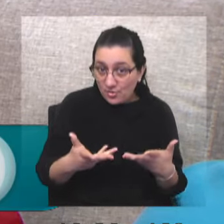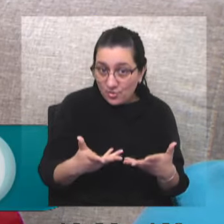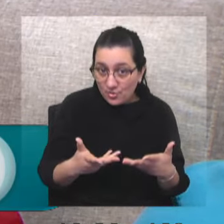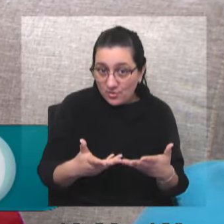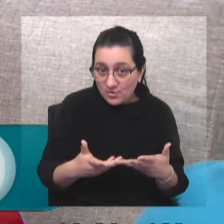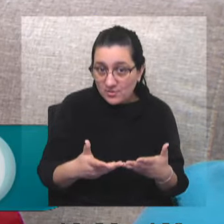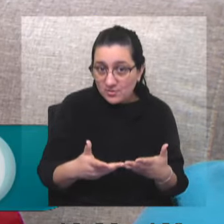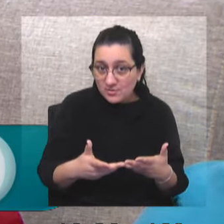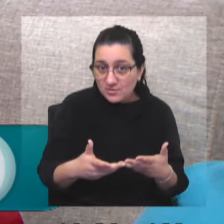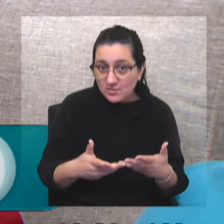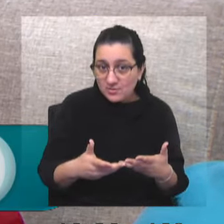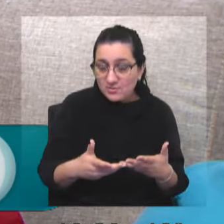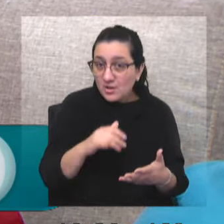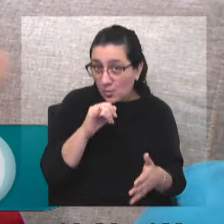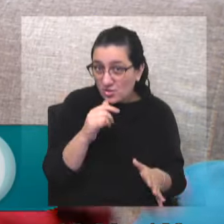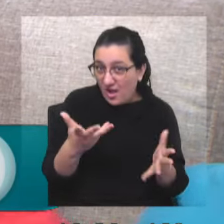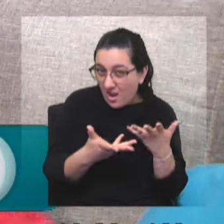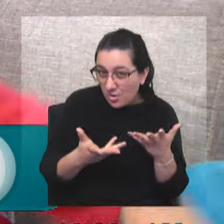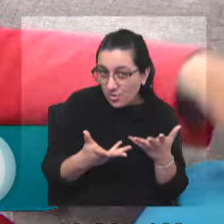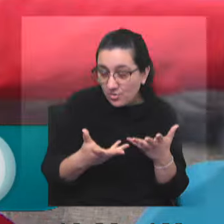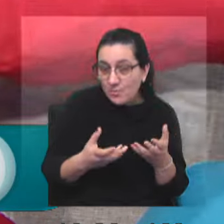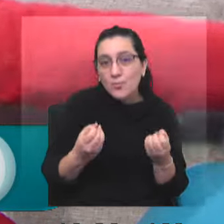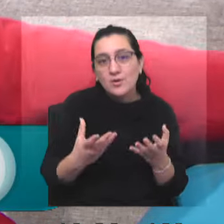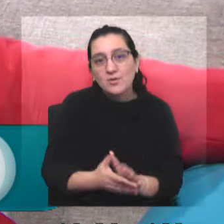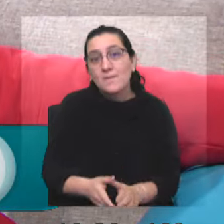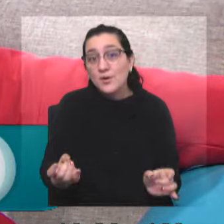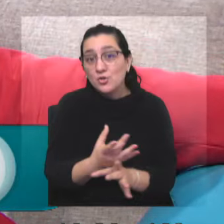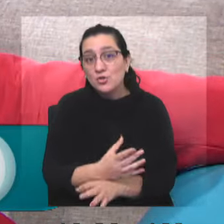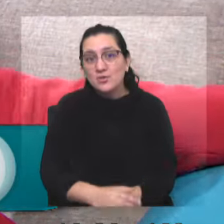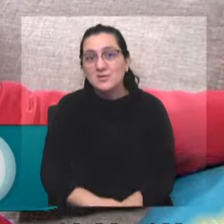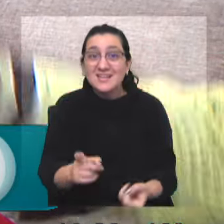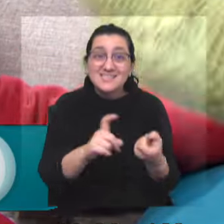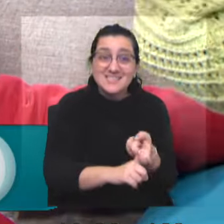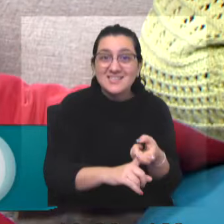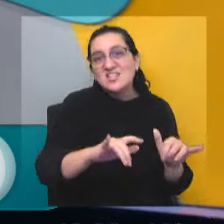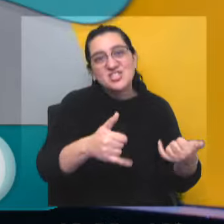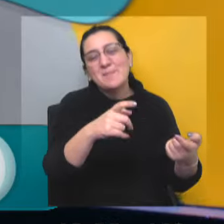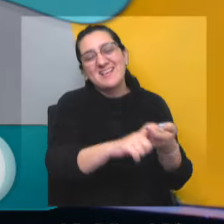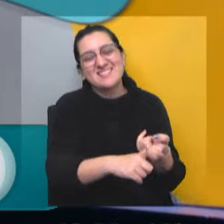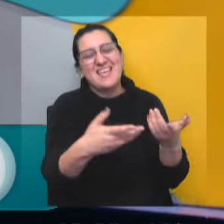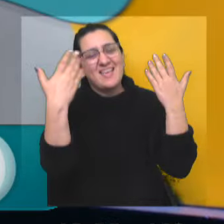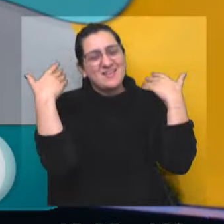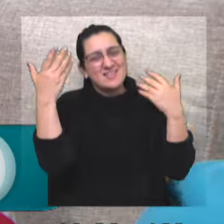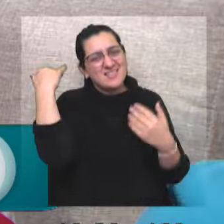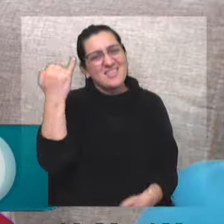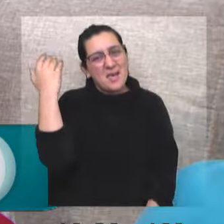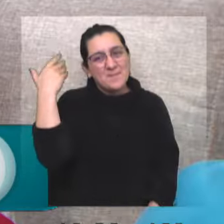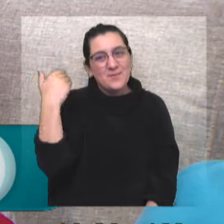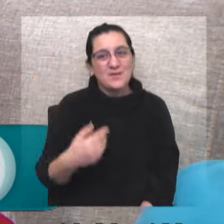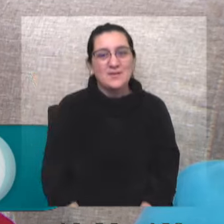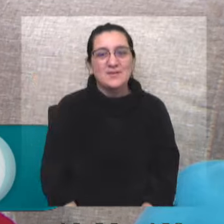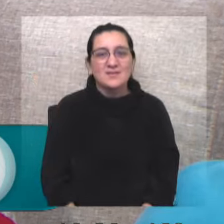así, escándalo. Decilo. Escándalo en el programa. Hacelo. Bueno, ¿tan pronto? Te casás. Ya me casé. Ya me casé.